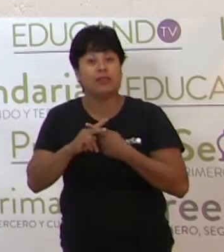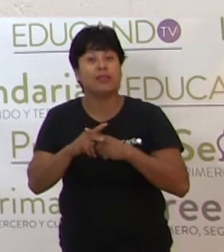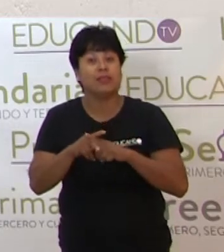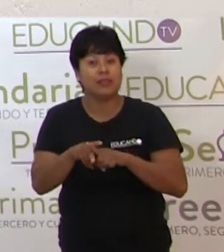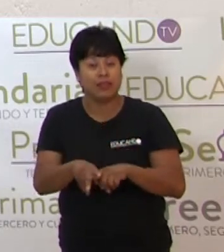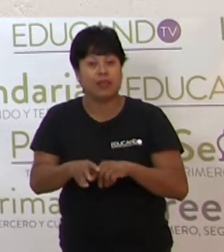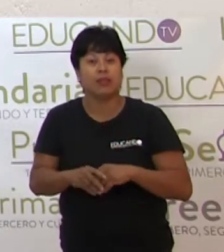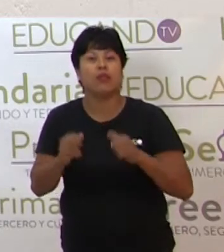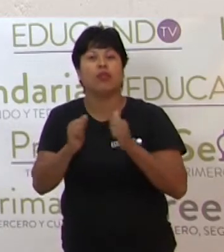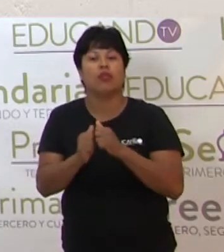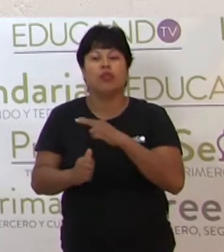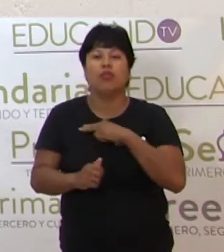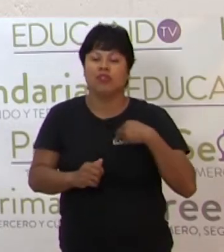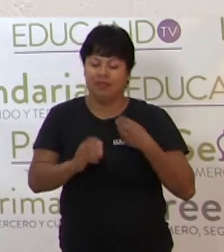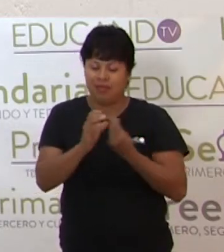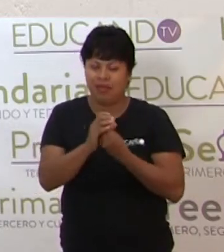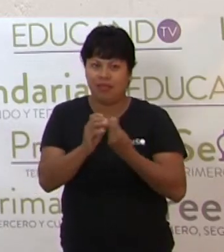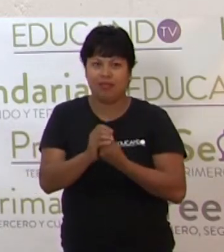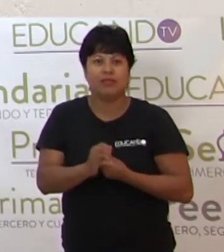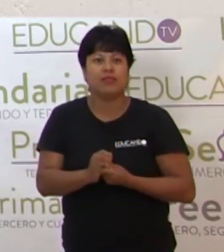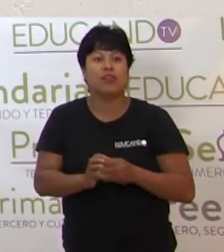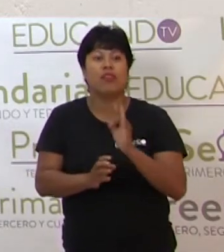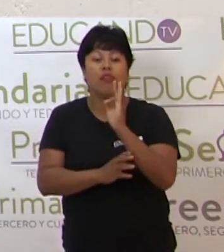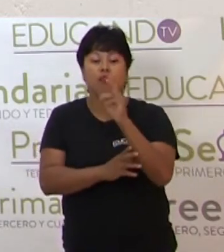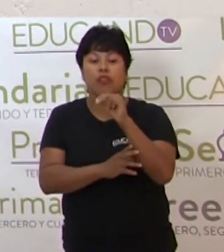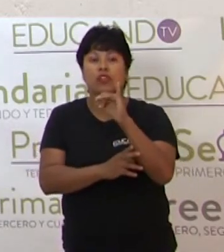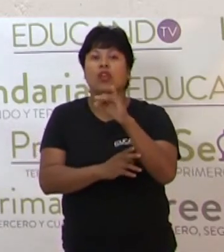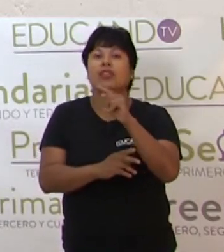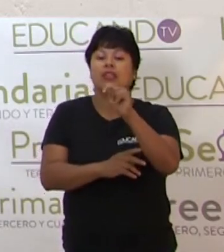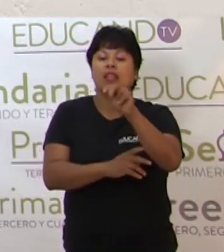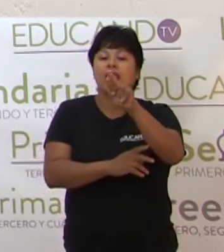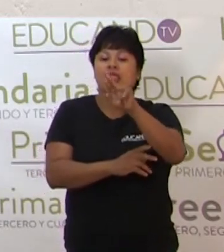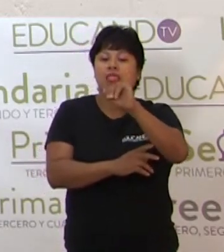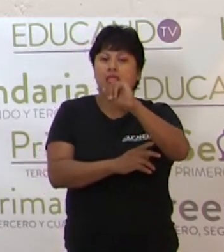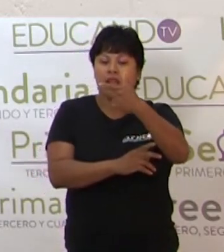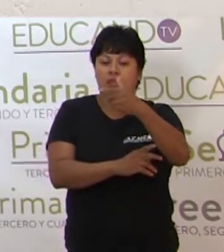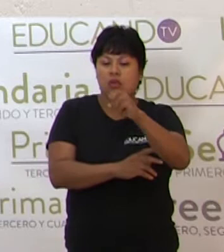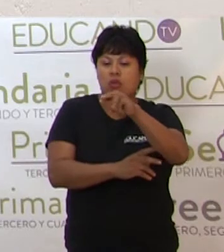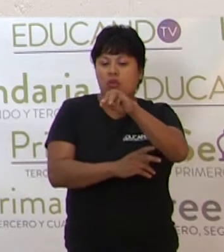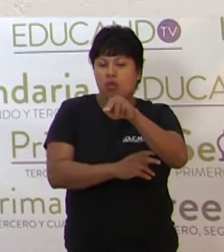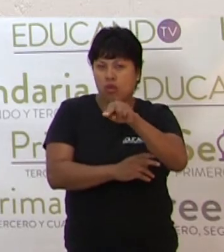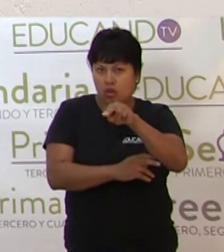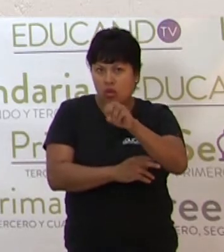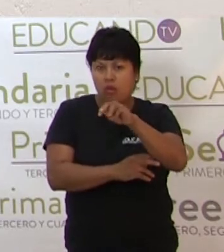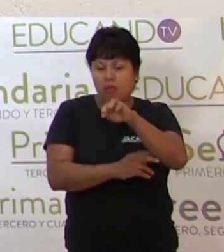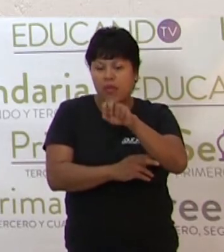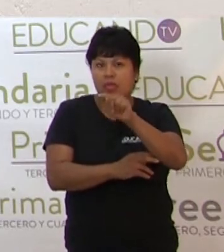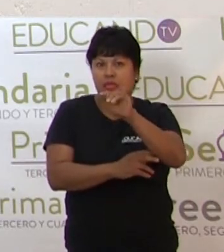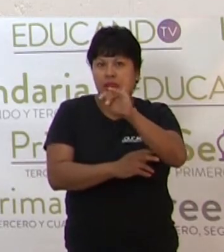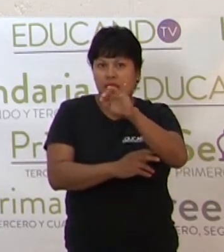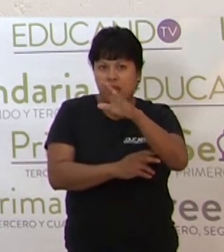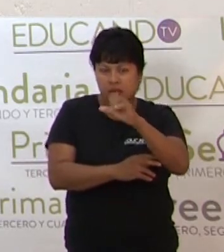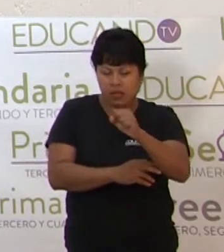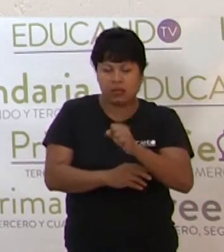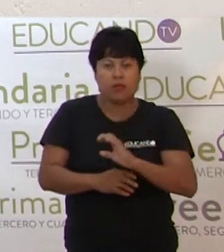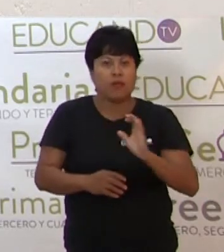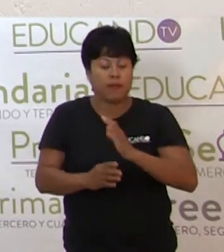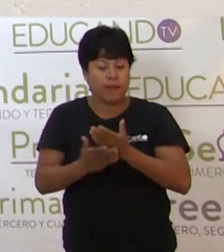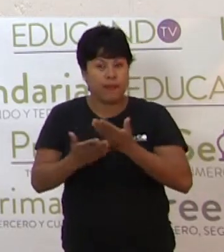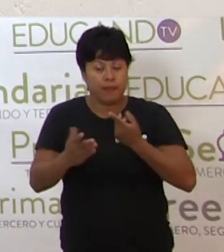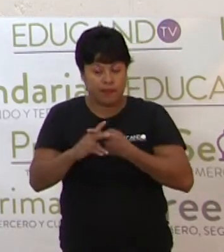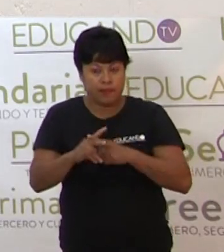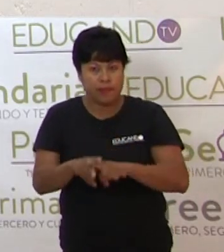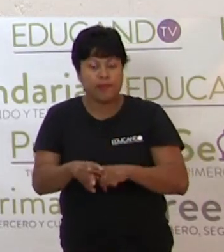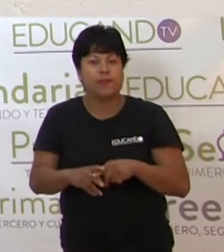con nuestra clase, funciones trigonométricas. Antes de empezar a definir las